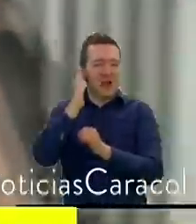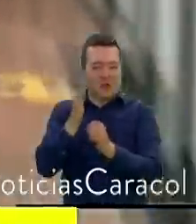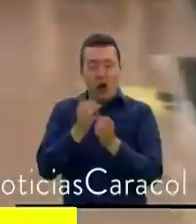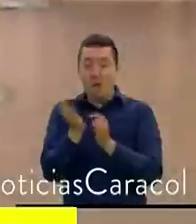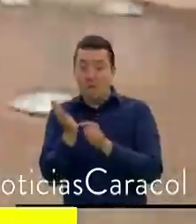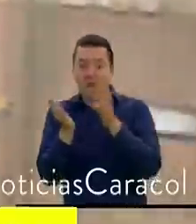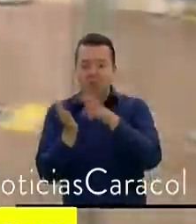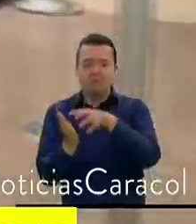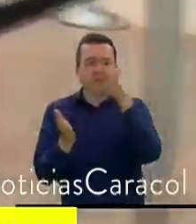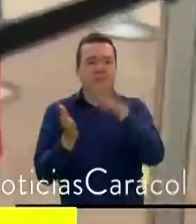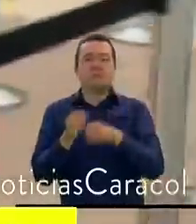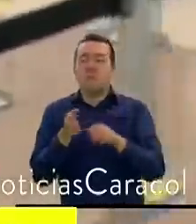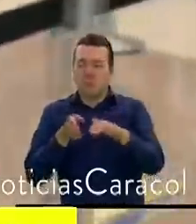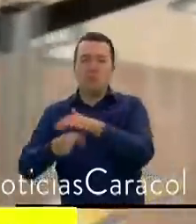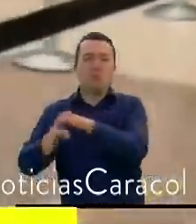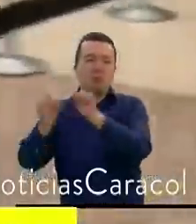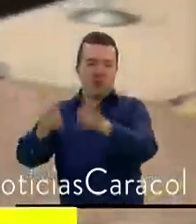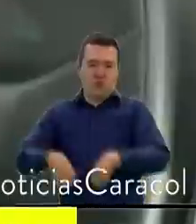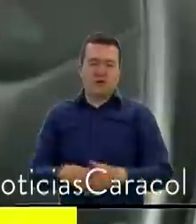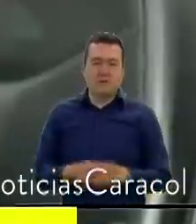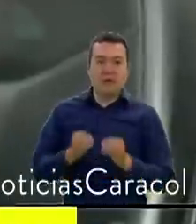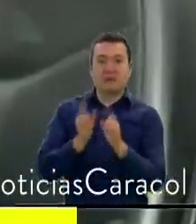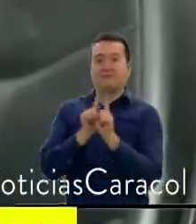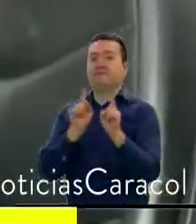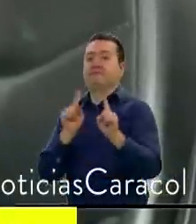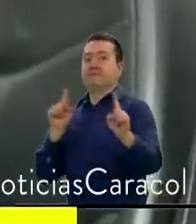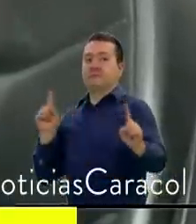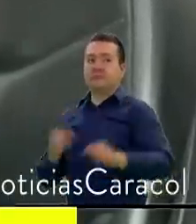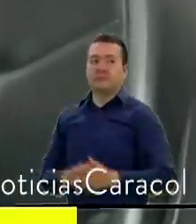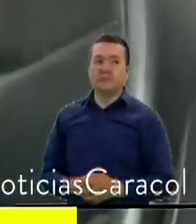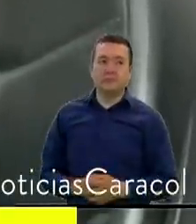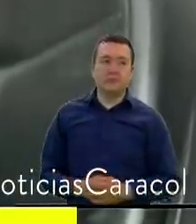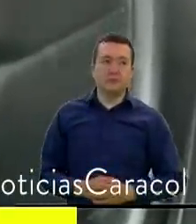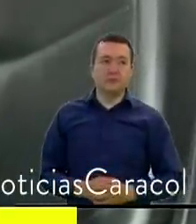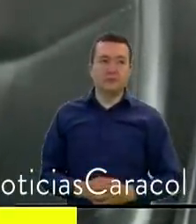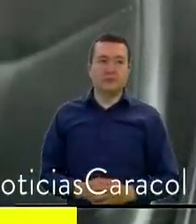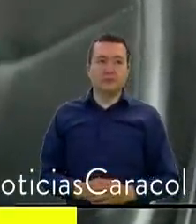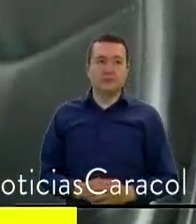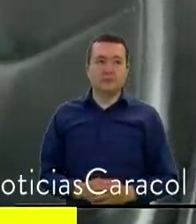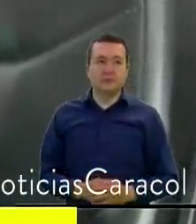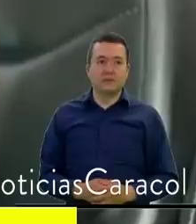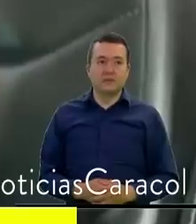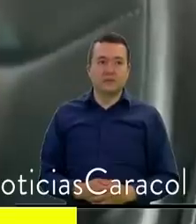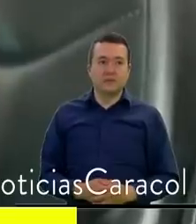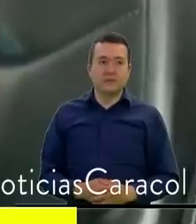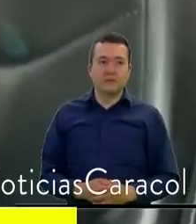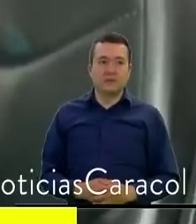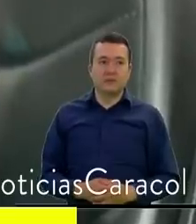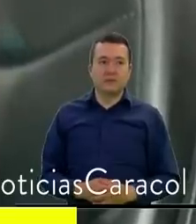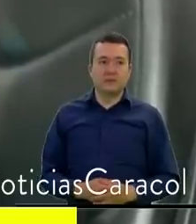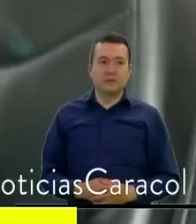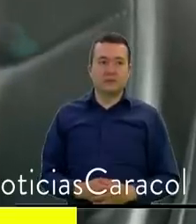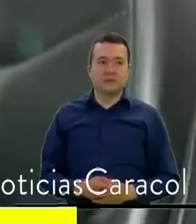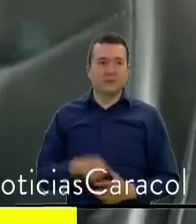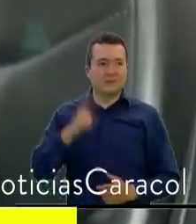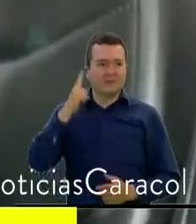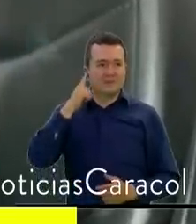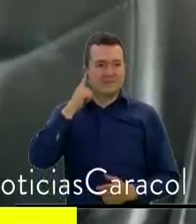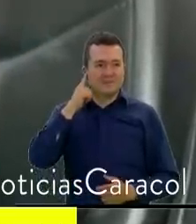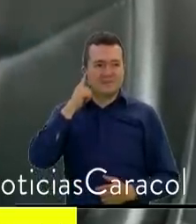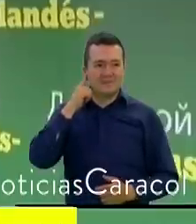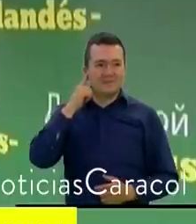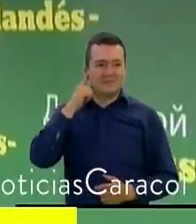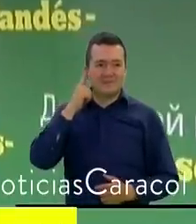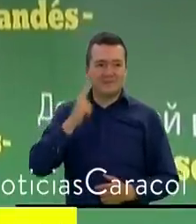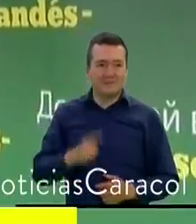distancia. Supremamente diferente este viaje a los anteriores. Demasiado protocolo, pero eso está bien